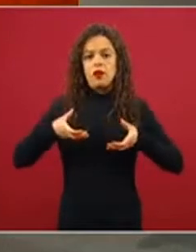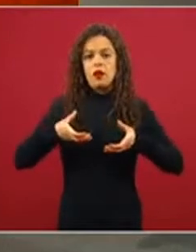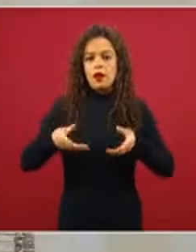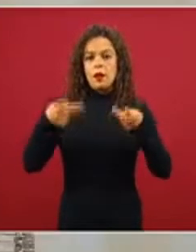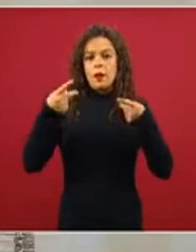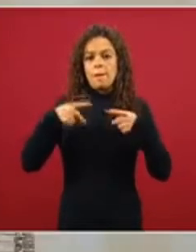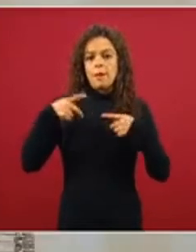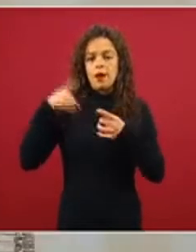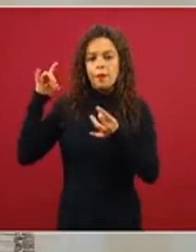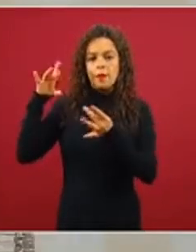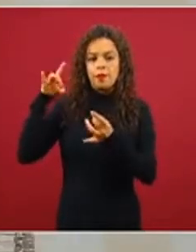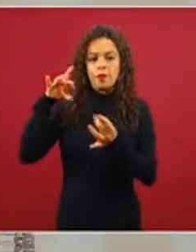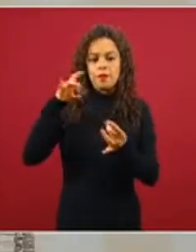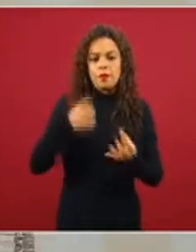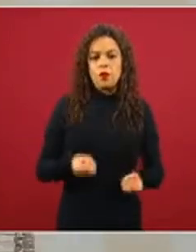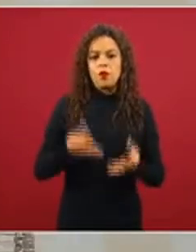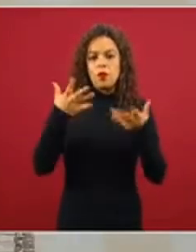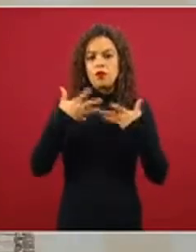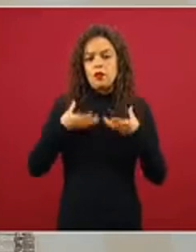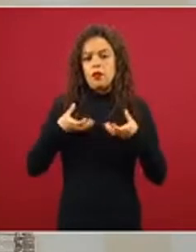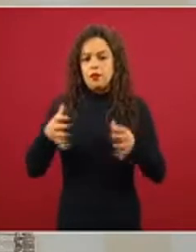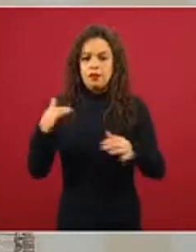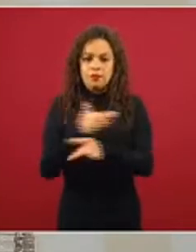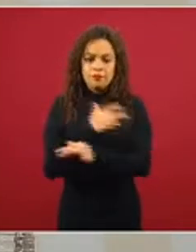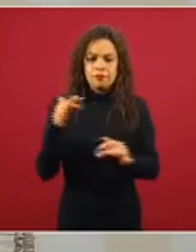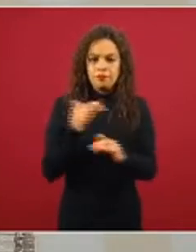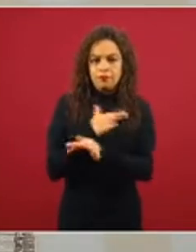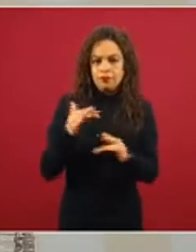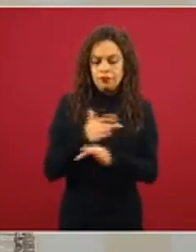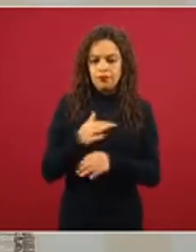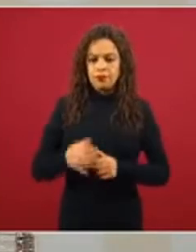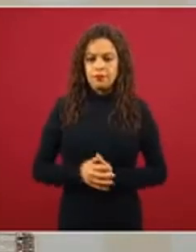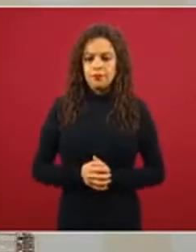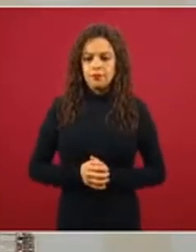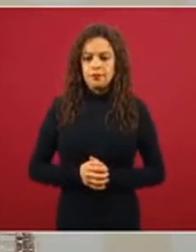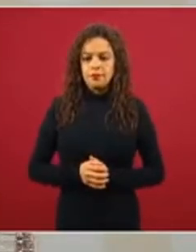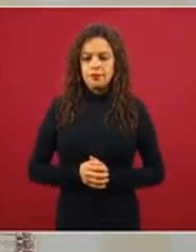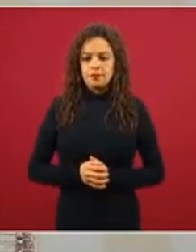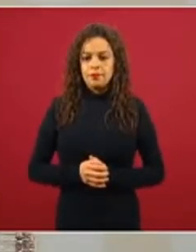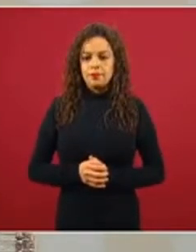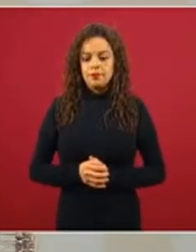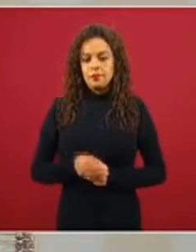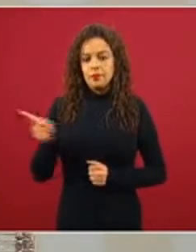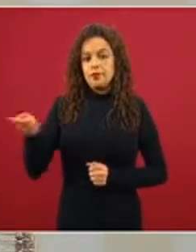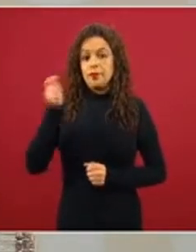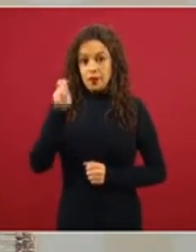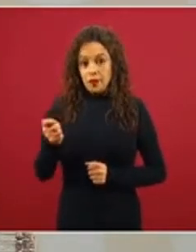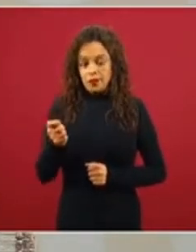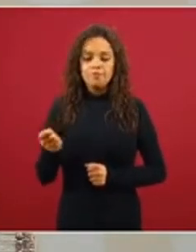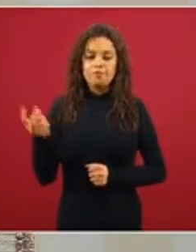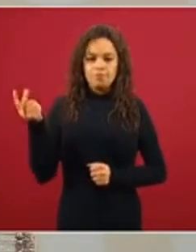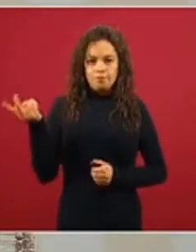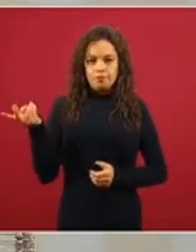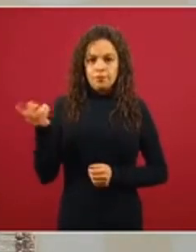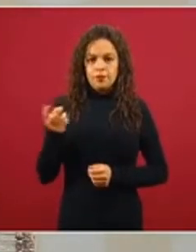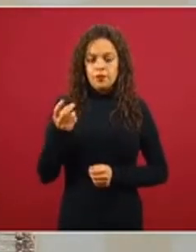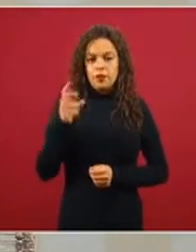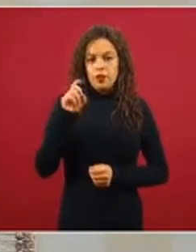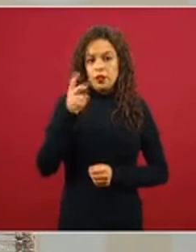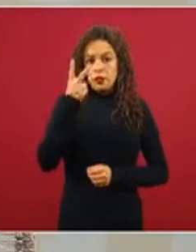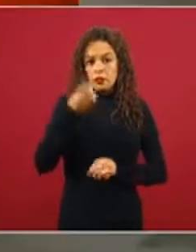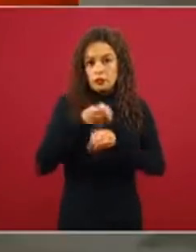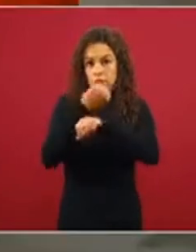la metodología que ya conocemos, que nos recordará en qué consiste, y tendremos el informe para cada una de las 32 entidades